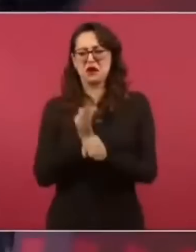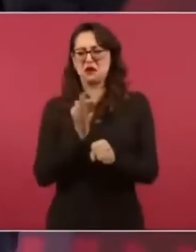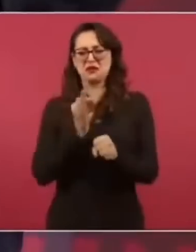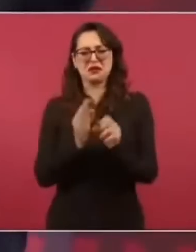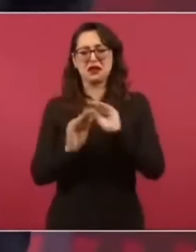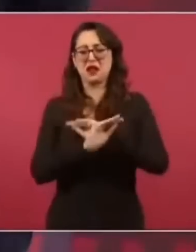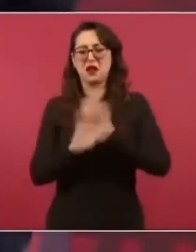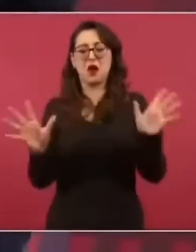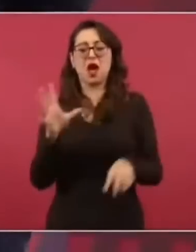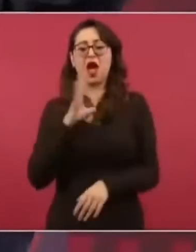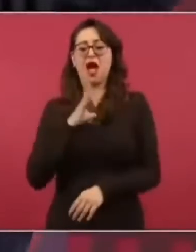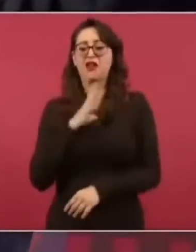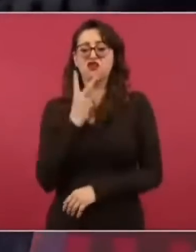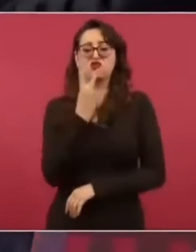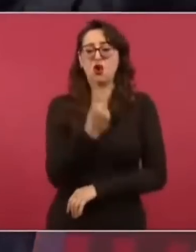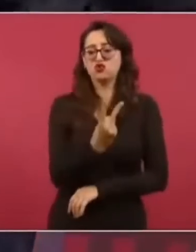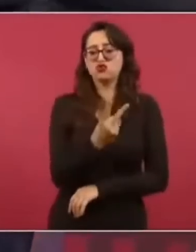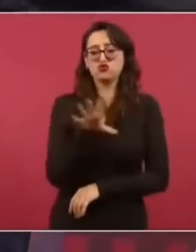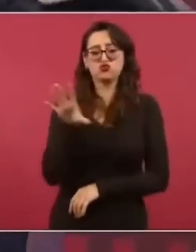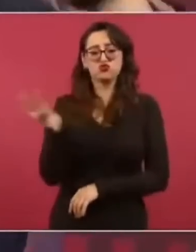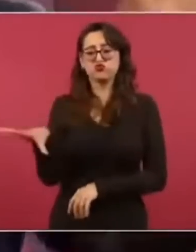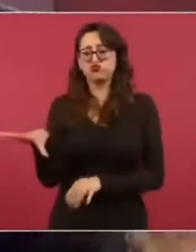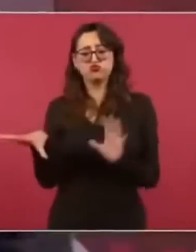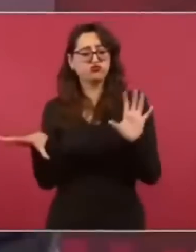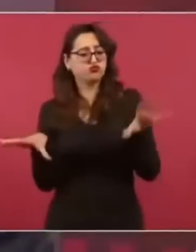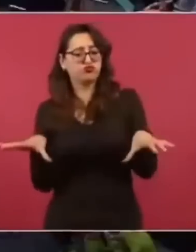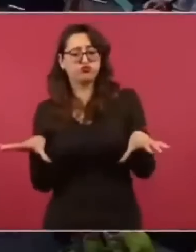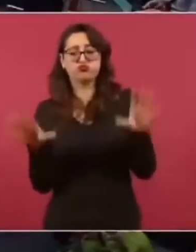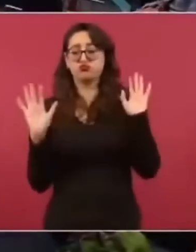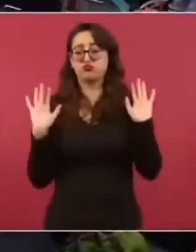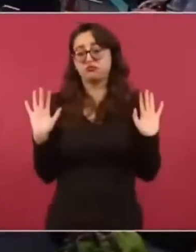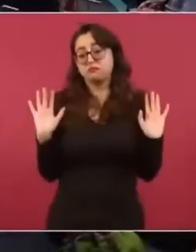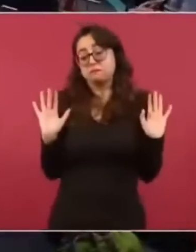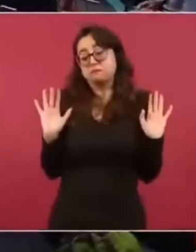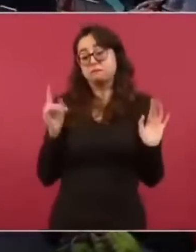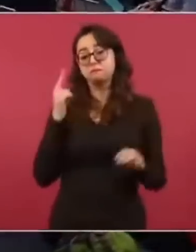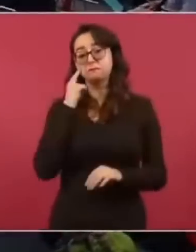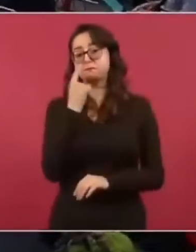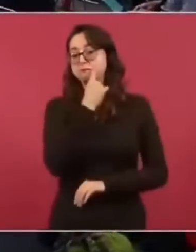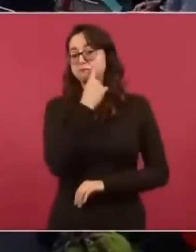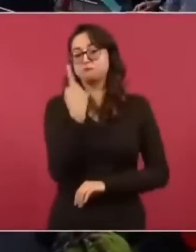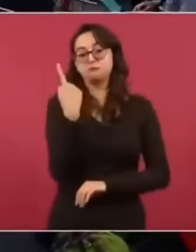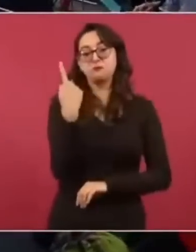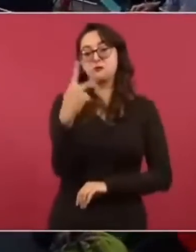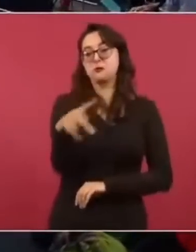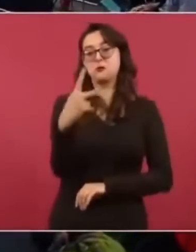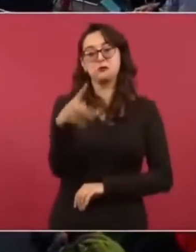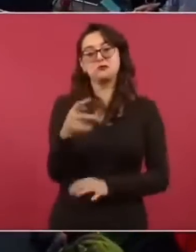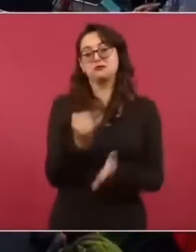partido? Pues ya cada quien que decida, ¿no? O sea, pero la gente se va a dar cuenta.